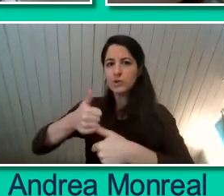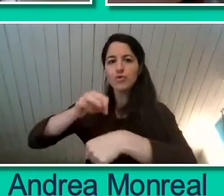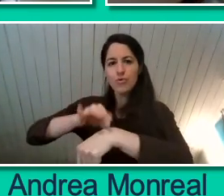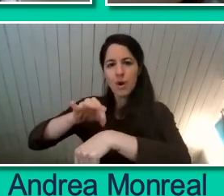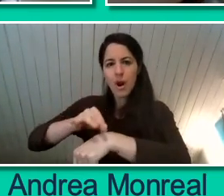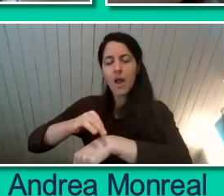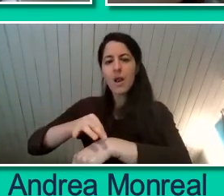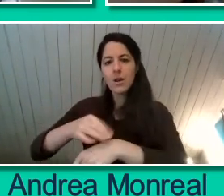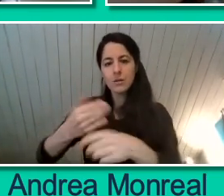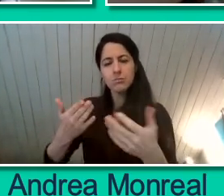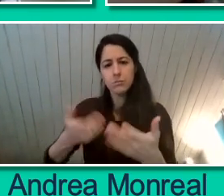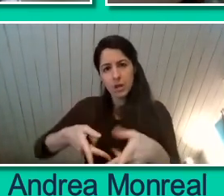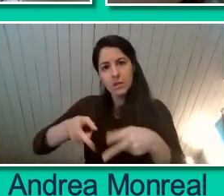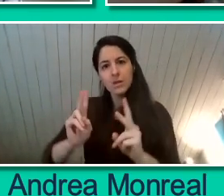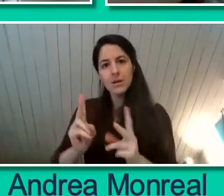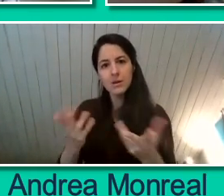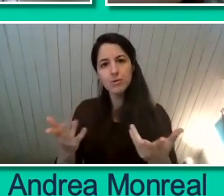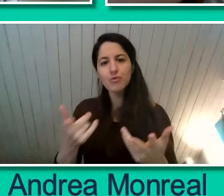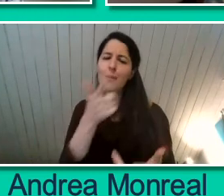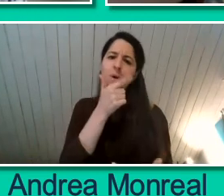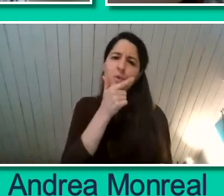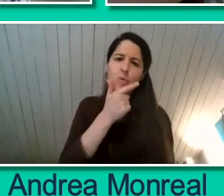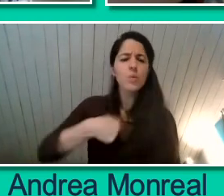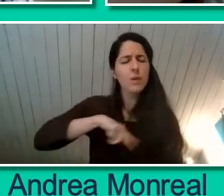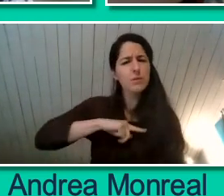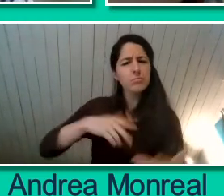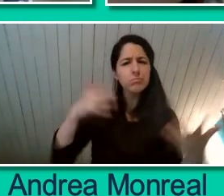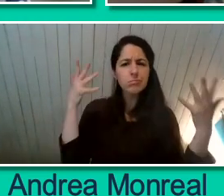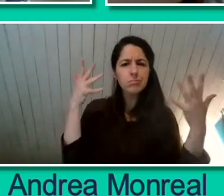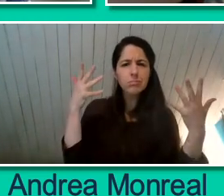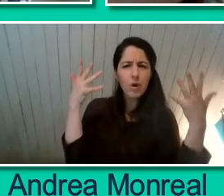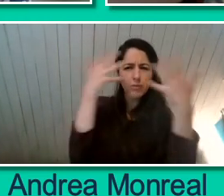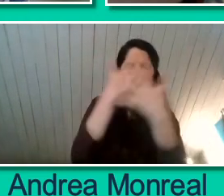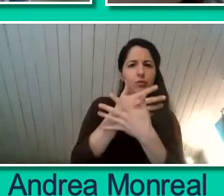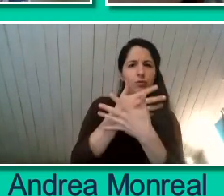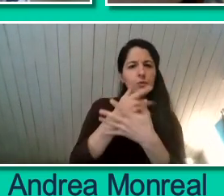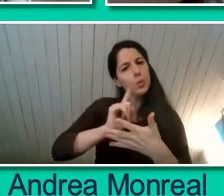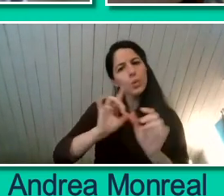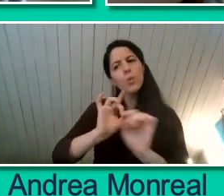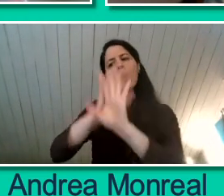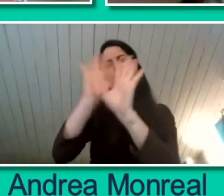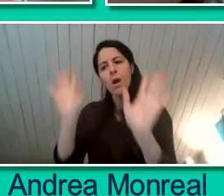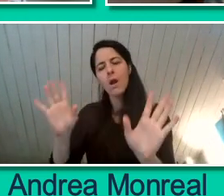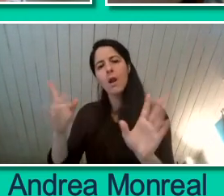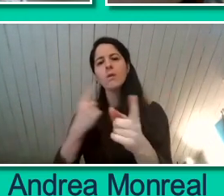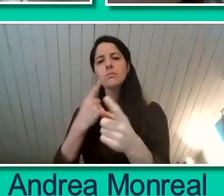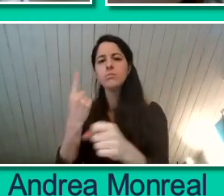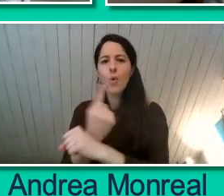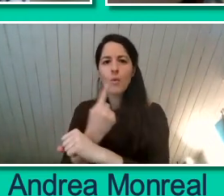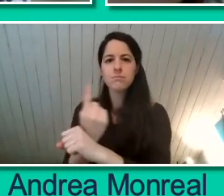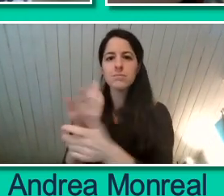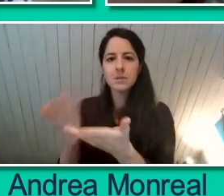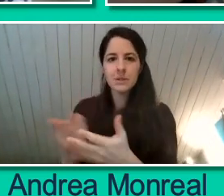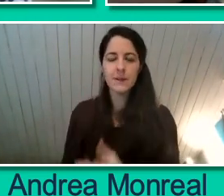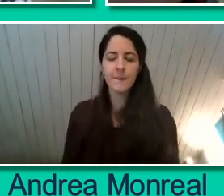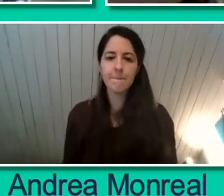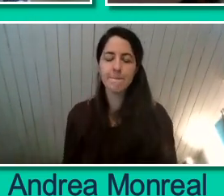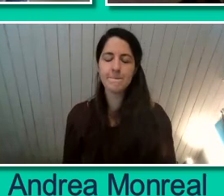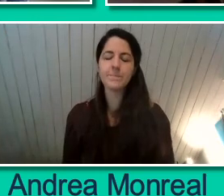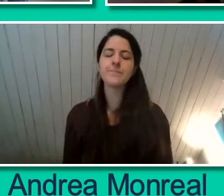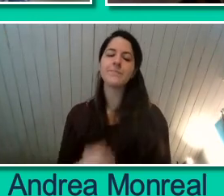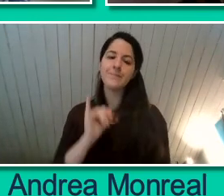de lo que nosotros tengamos temor también. Claro, y conocer, tal como tú nos mencionas,